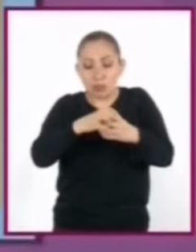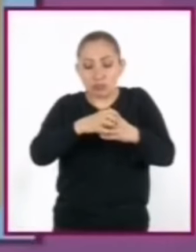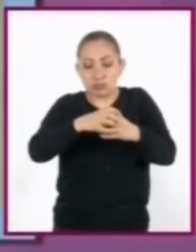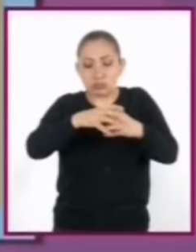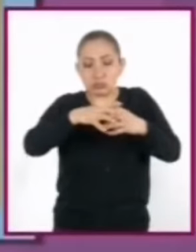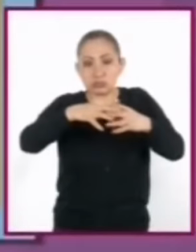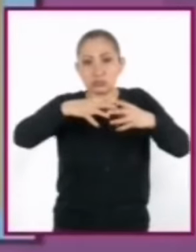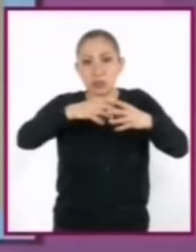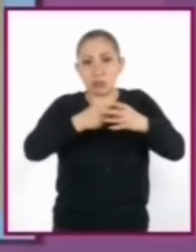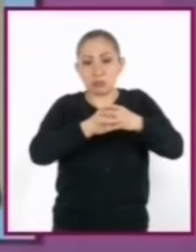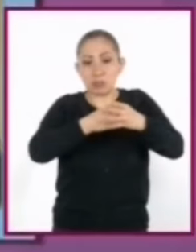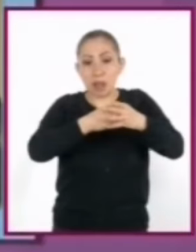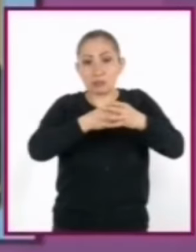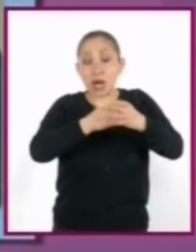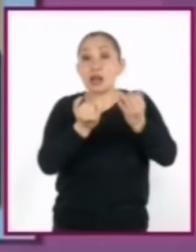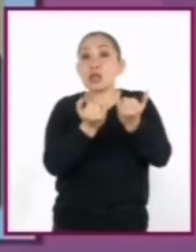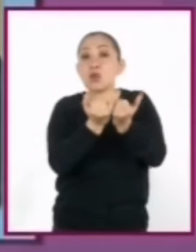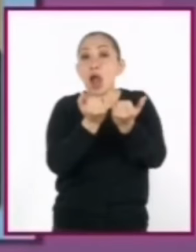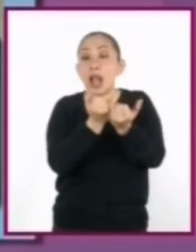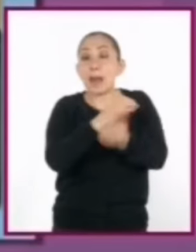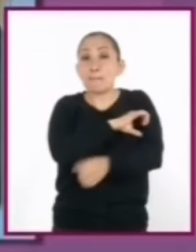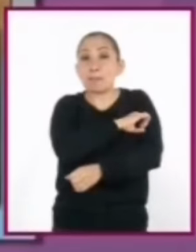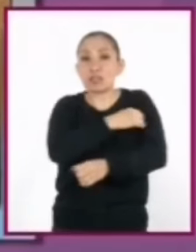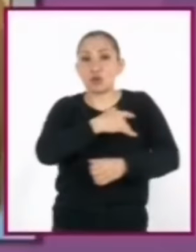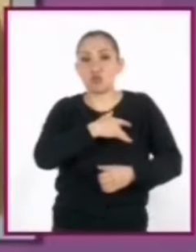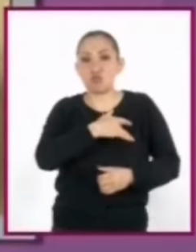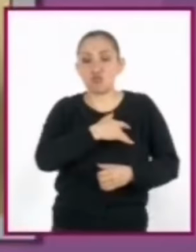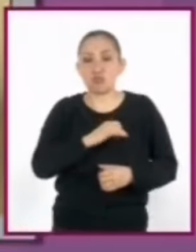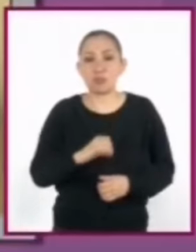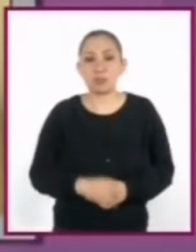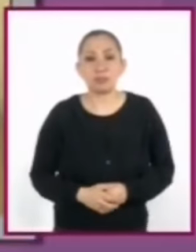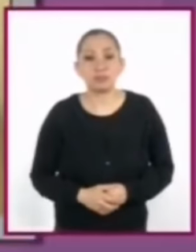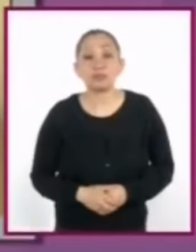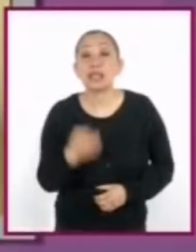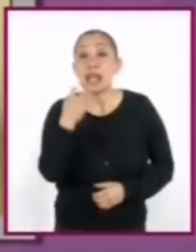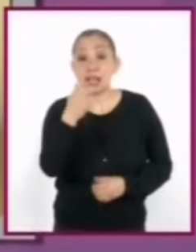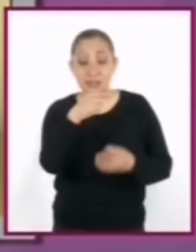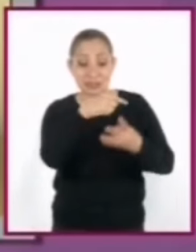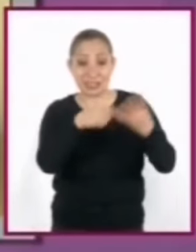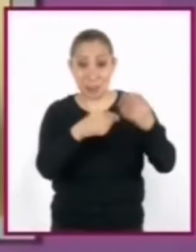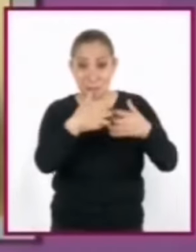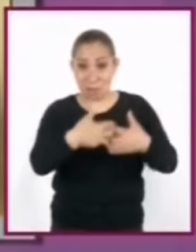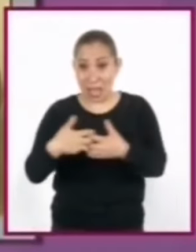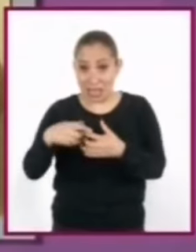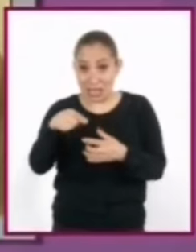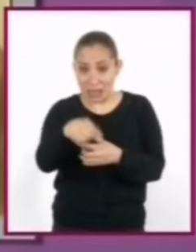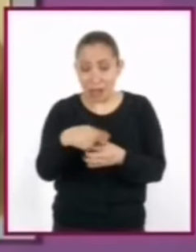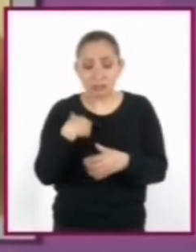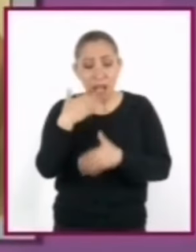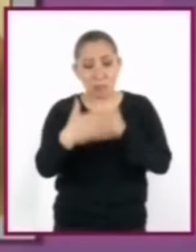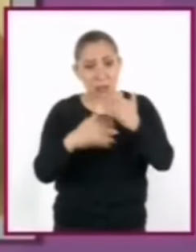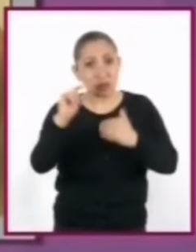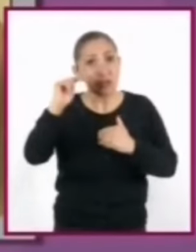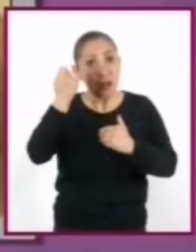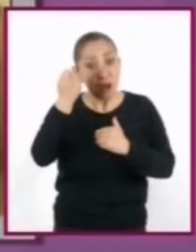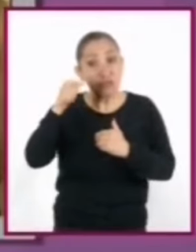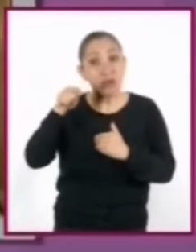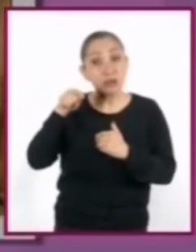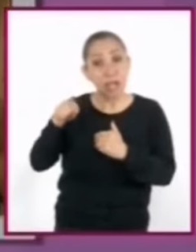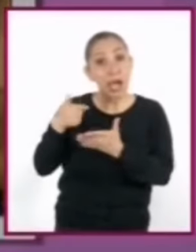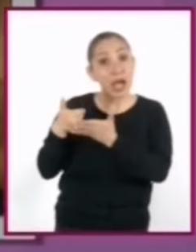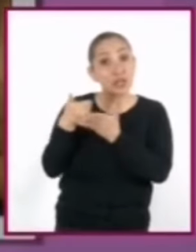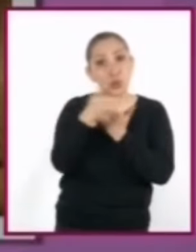presión de la arteria es igual a su presión sanguínea. Estos instrumentos son avances tecnológicos